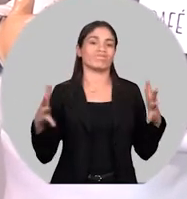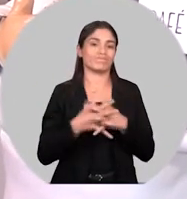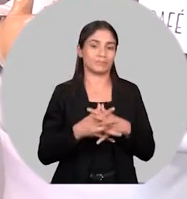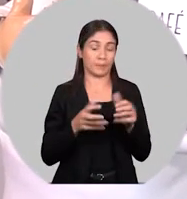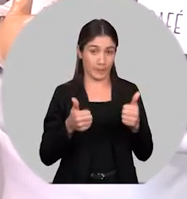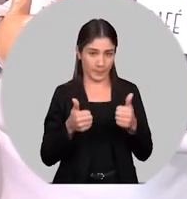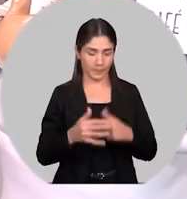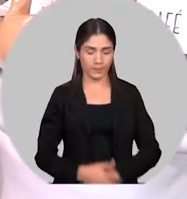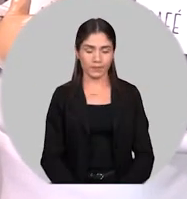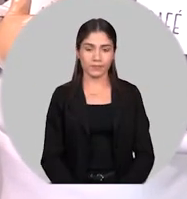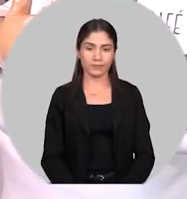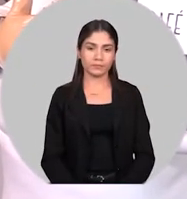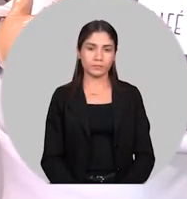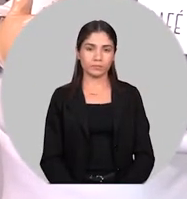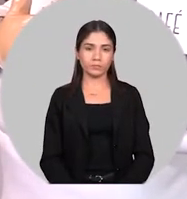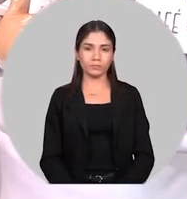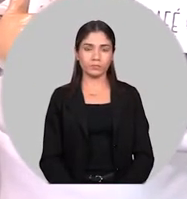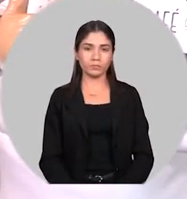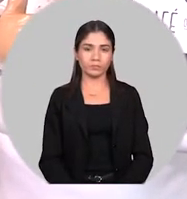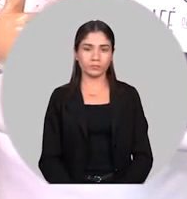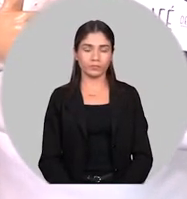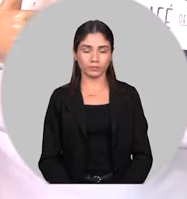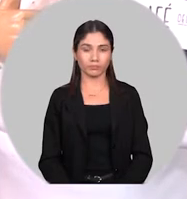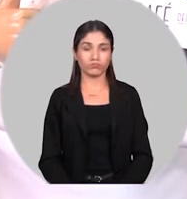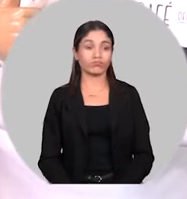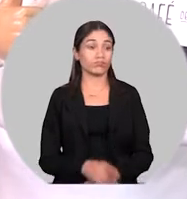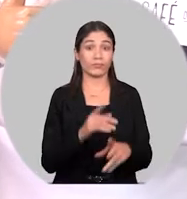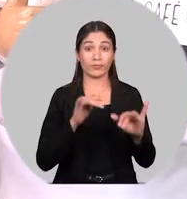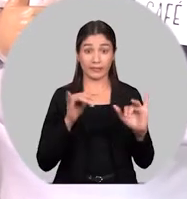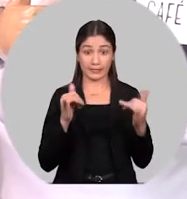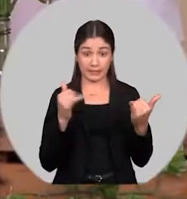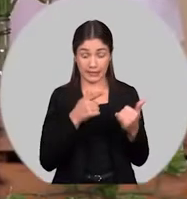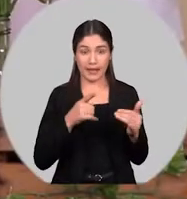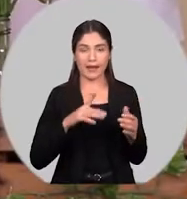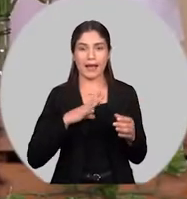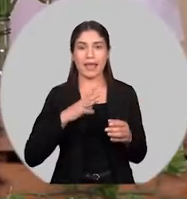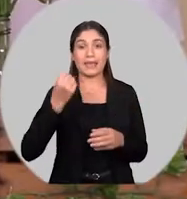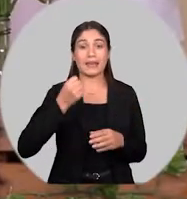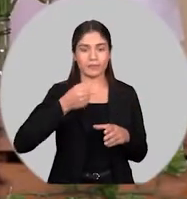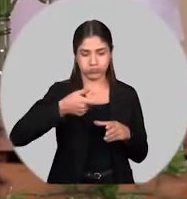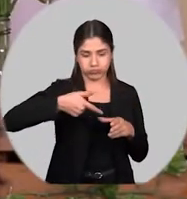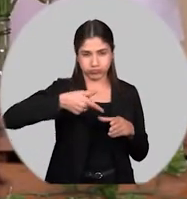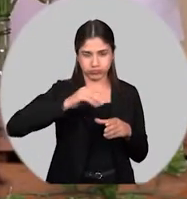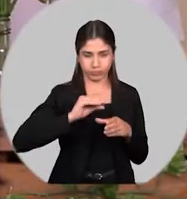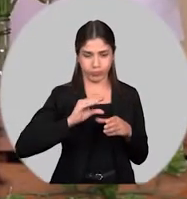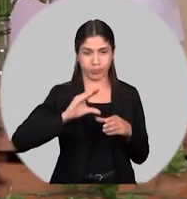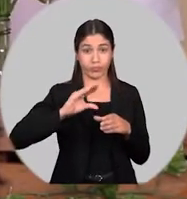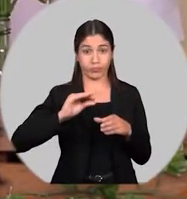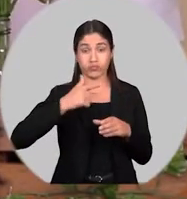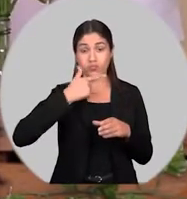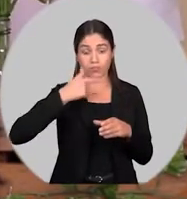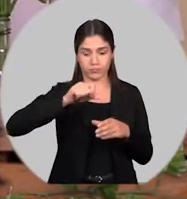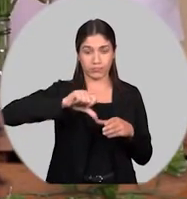a nuestra cream cheese. Luego de tener ya la crema de leche a punto chantilly, yo acá ya